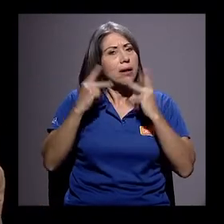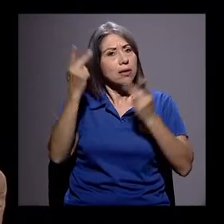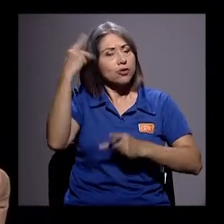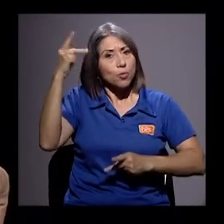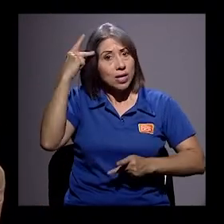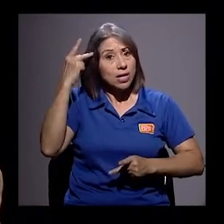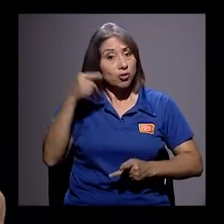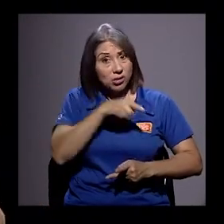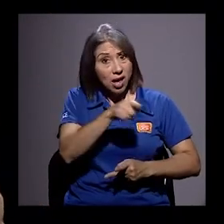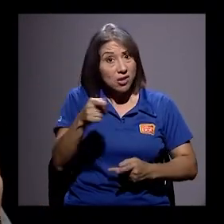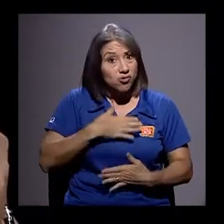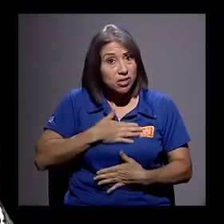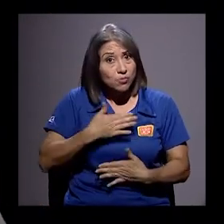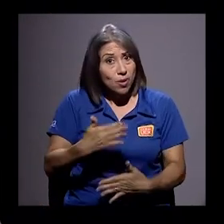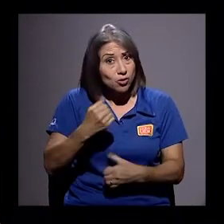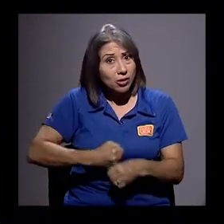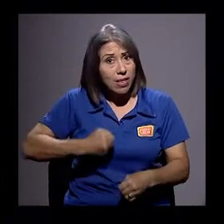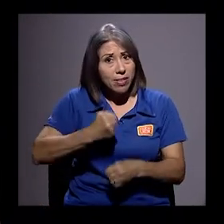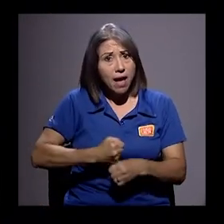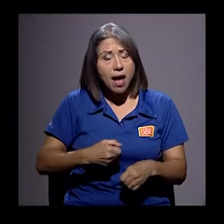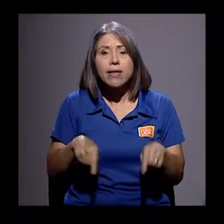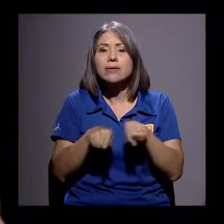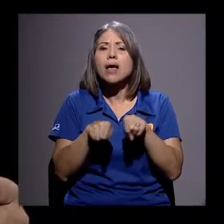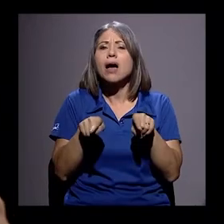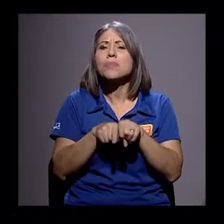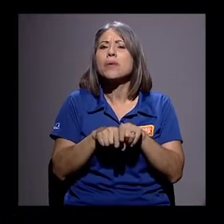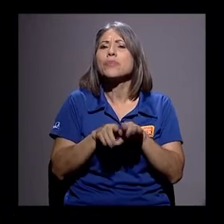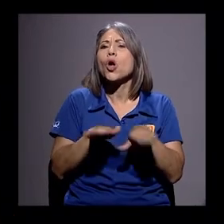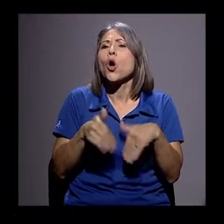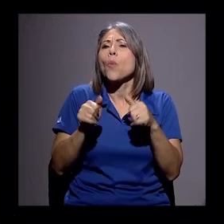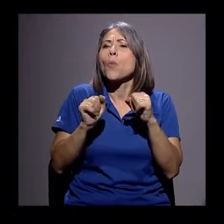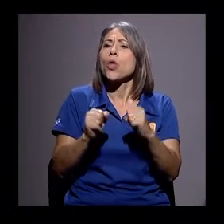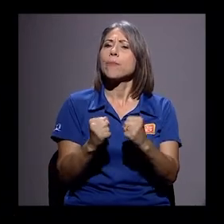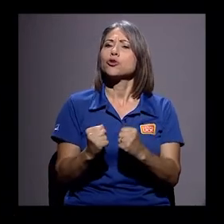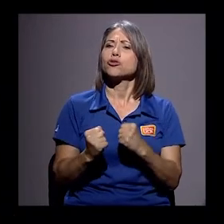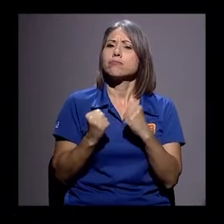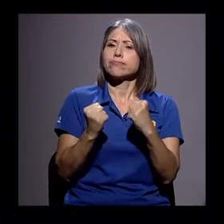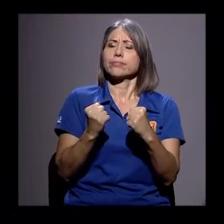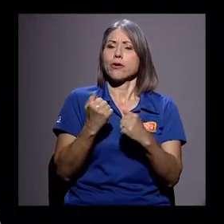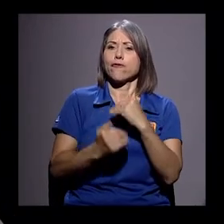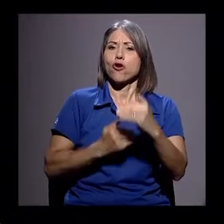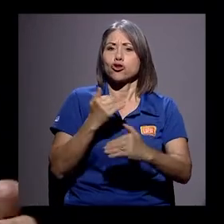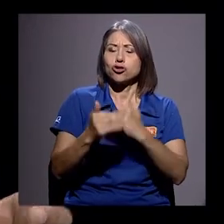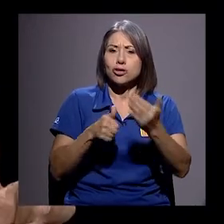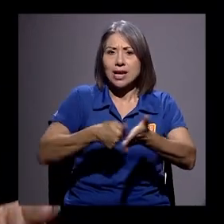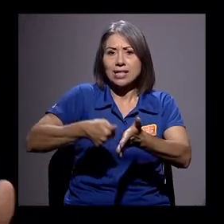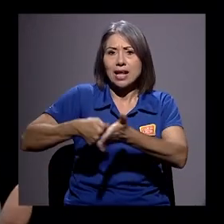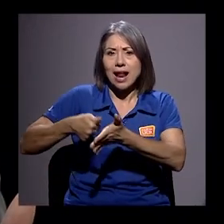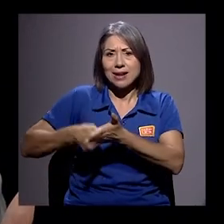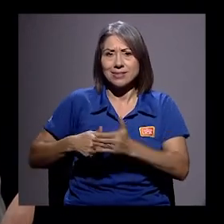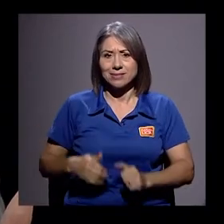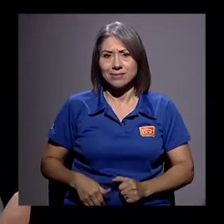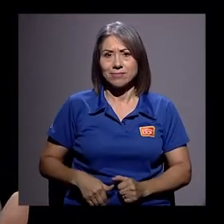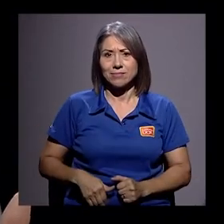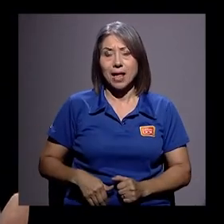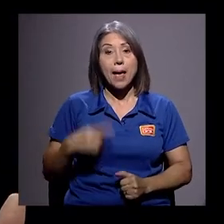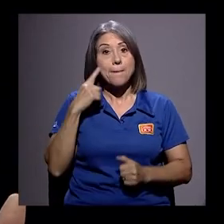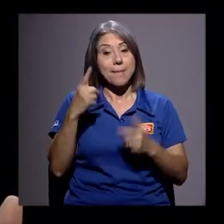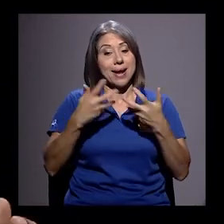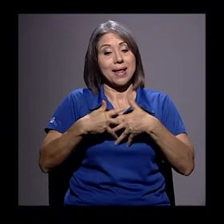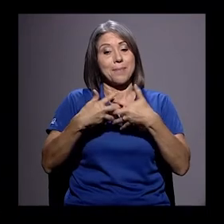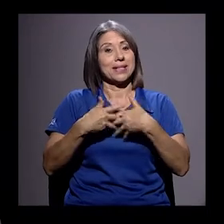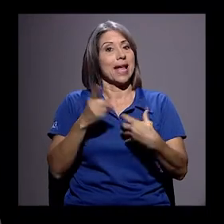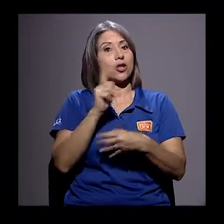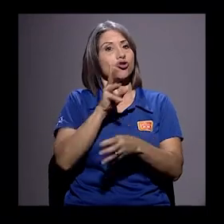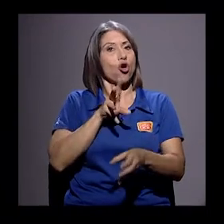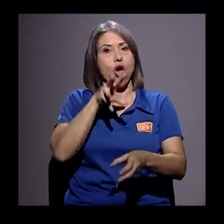y también como podríamos blindar todos estos procesos electorales de la intromisión empresarial verdad